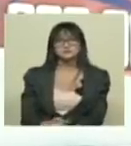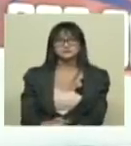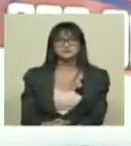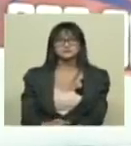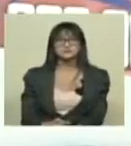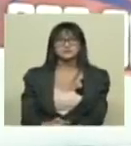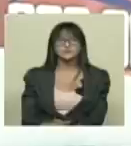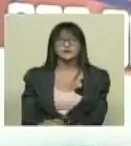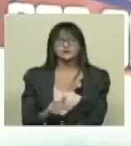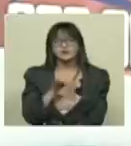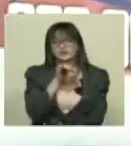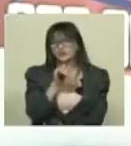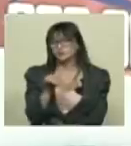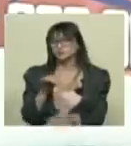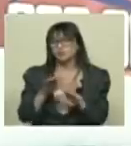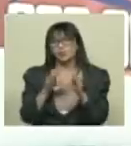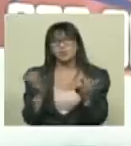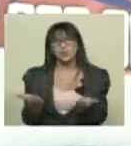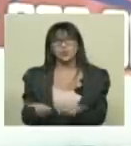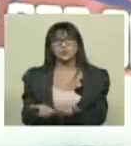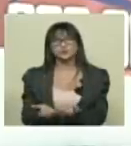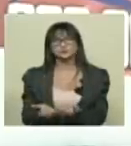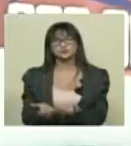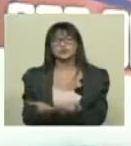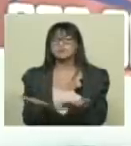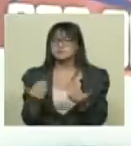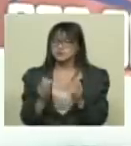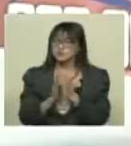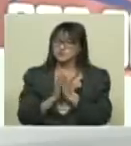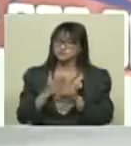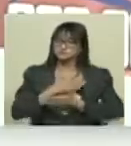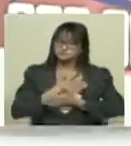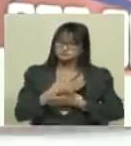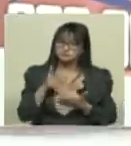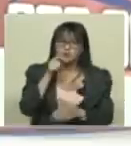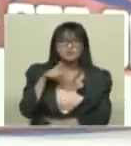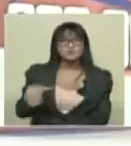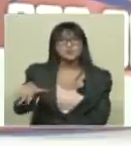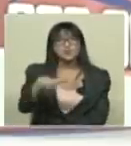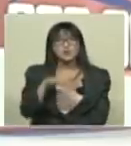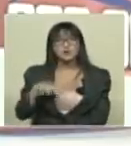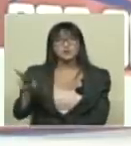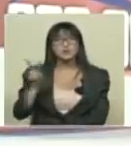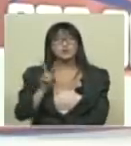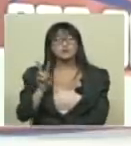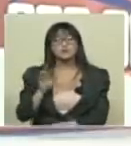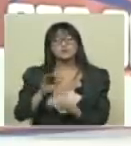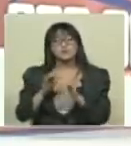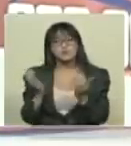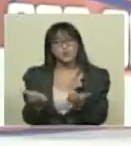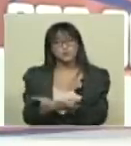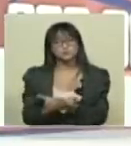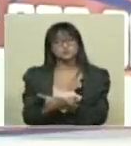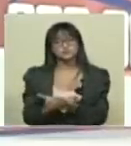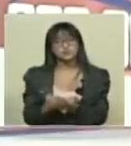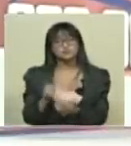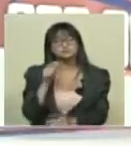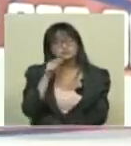que la denuncio ante el mundo y pido la solidaridad de los pueblos del mundo, también le digo al pueblo